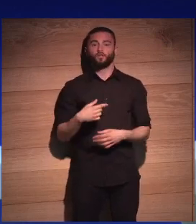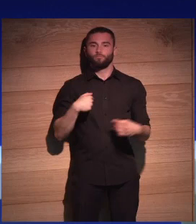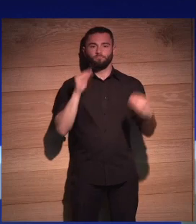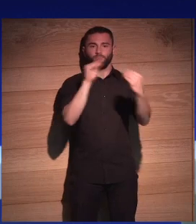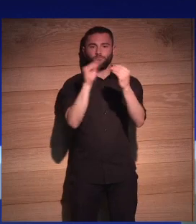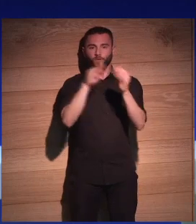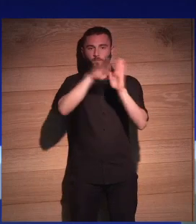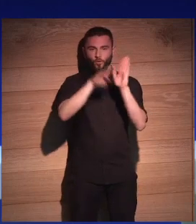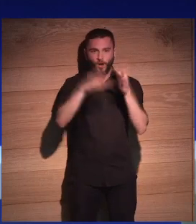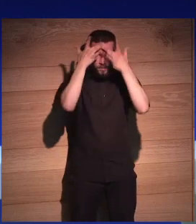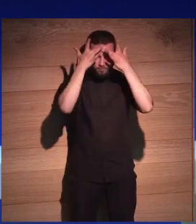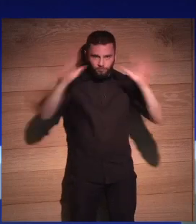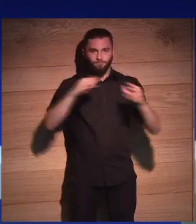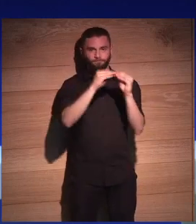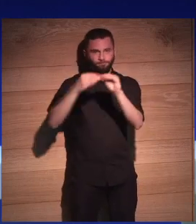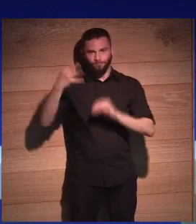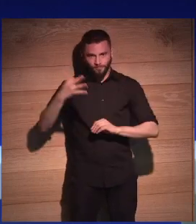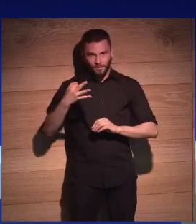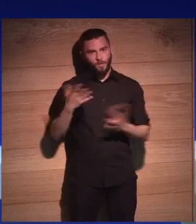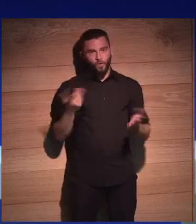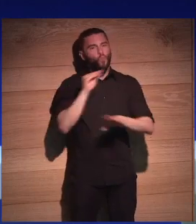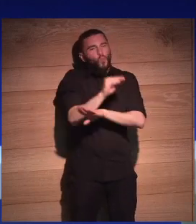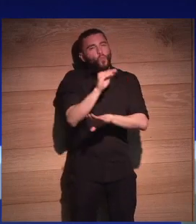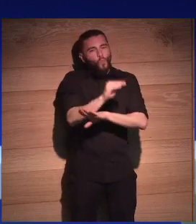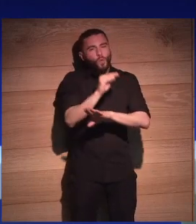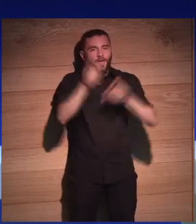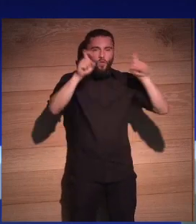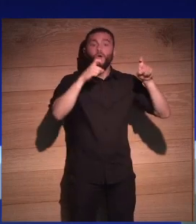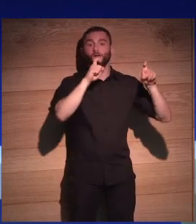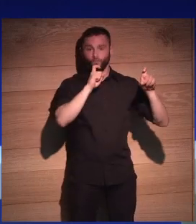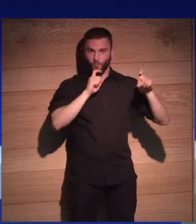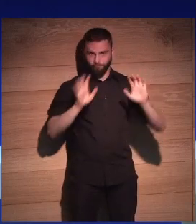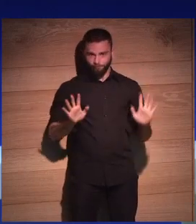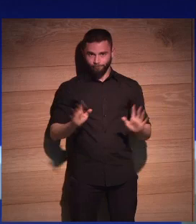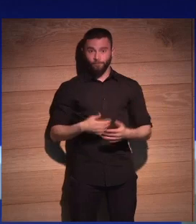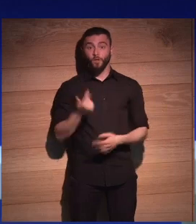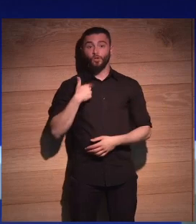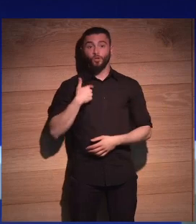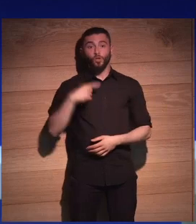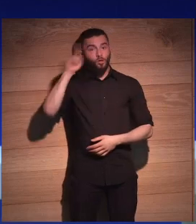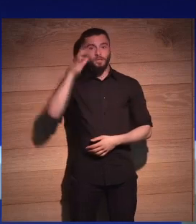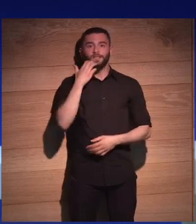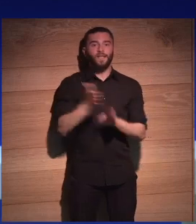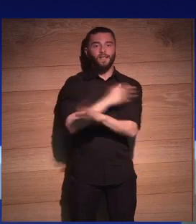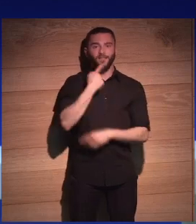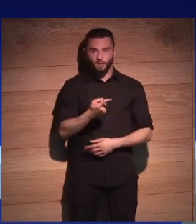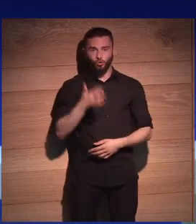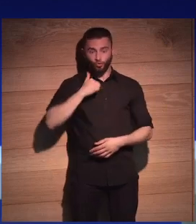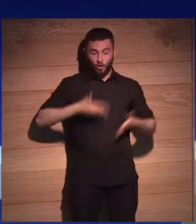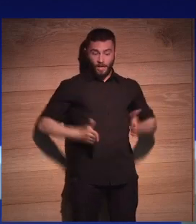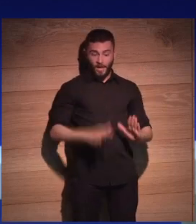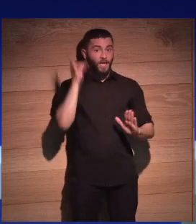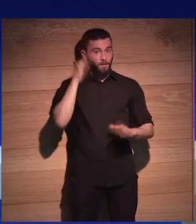concienciación y ser muy, muy cuidadoso con cómo se educa. Yo, no sé si lo comentaba antes, ¿no? Pero yo tengo una hija